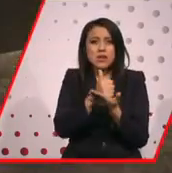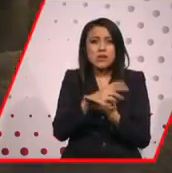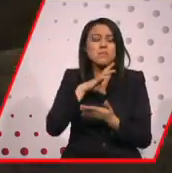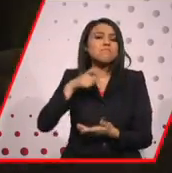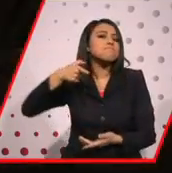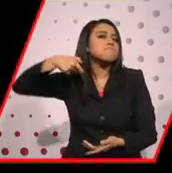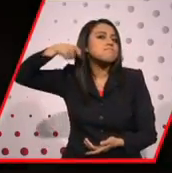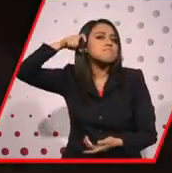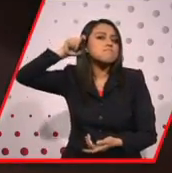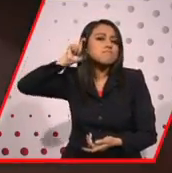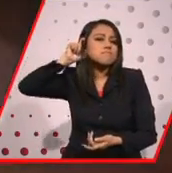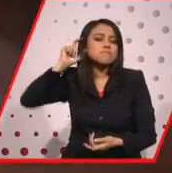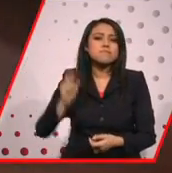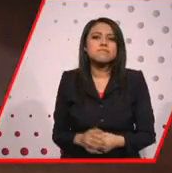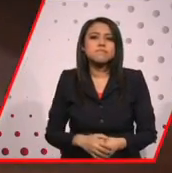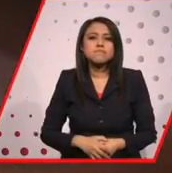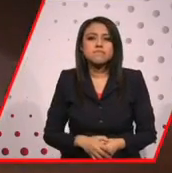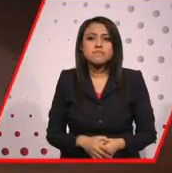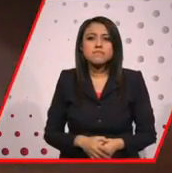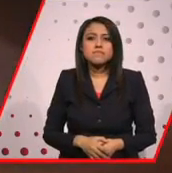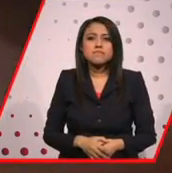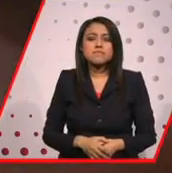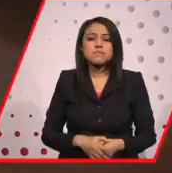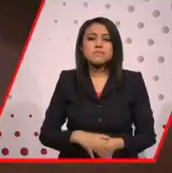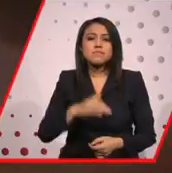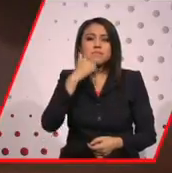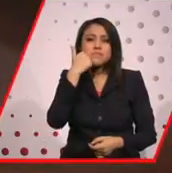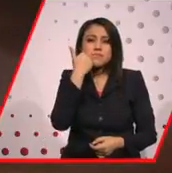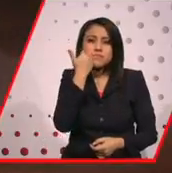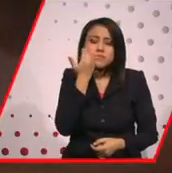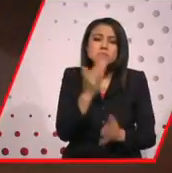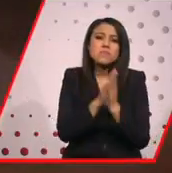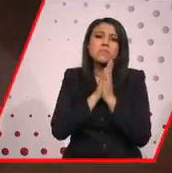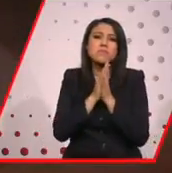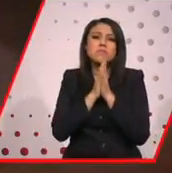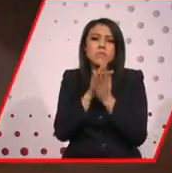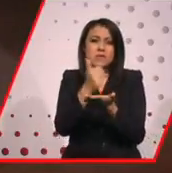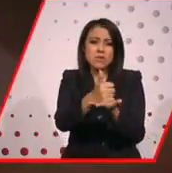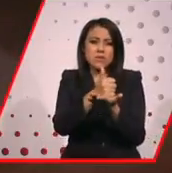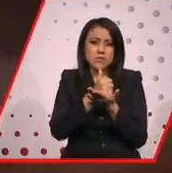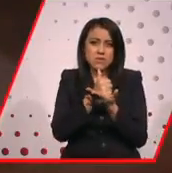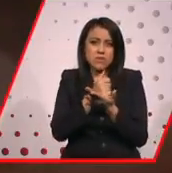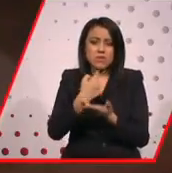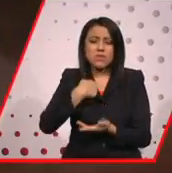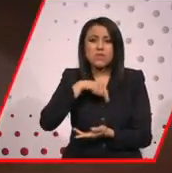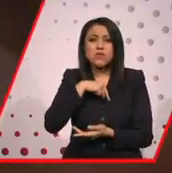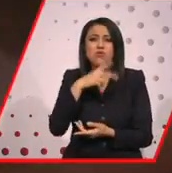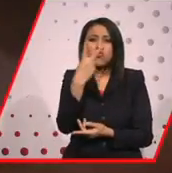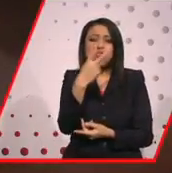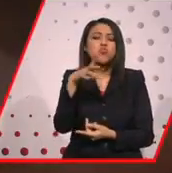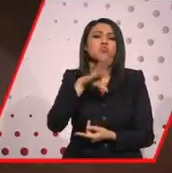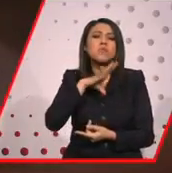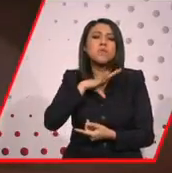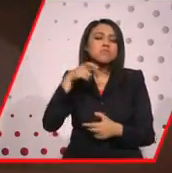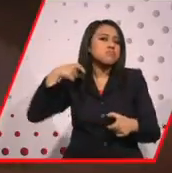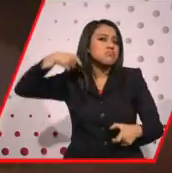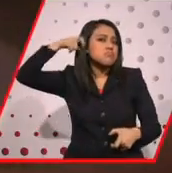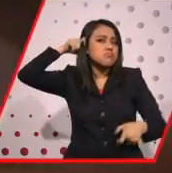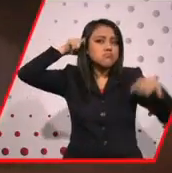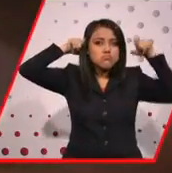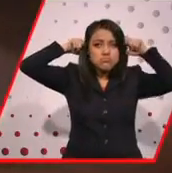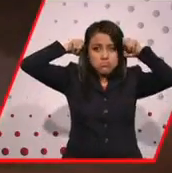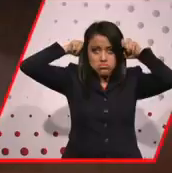auditivos. Estamos haciendo la petición para que nos puedan hacer la donación de 2 auxiliares auditivos